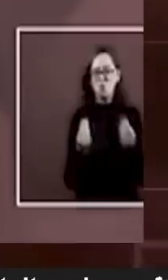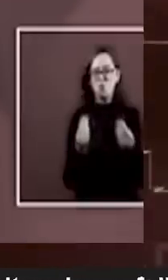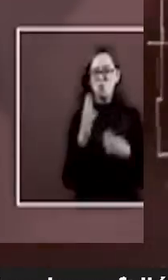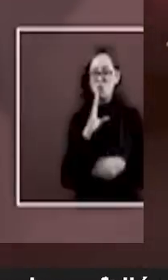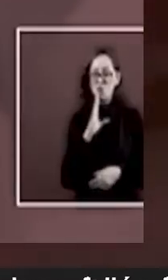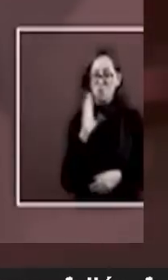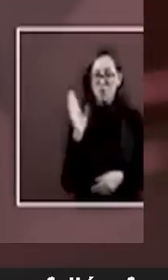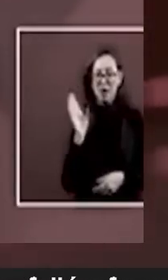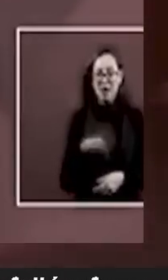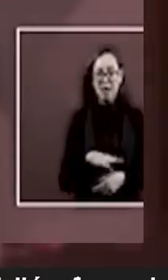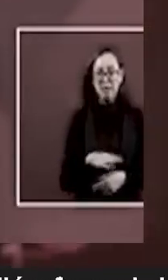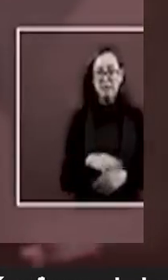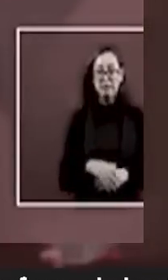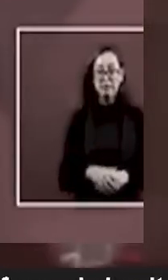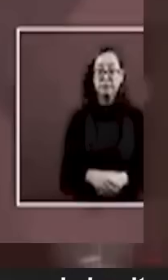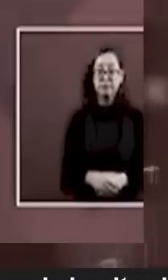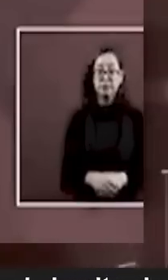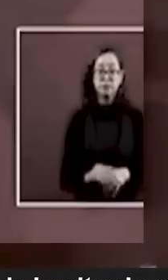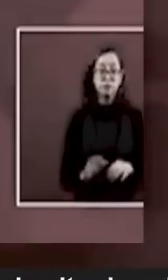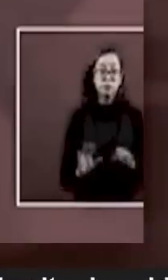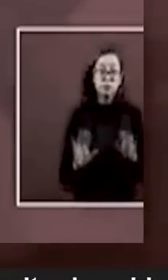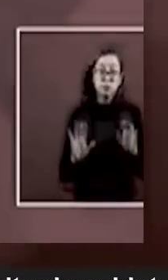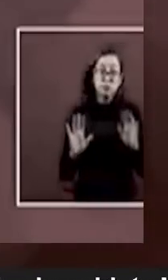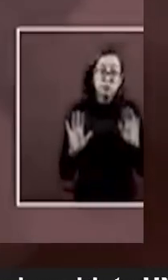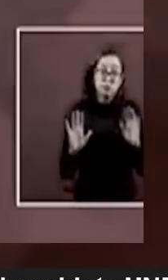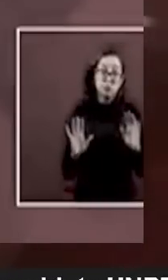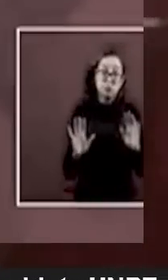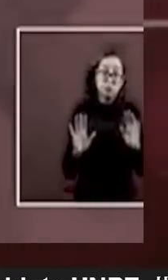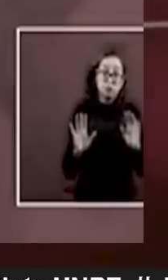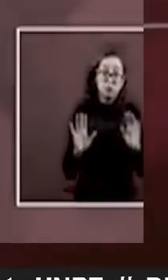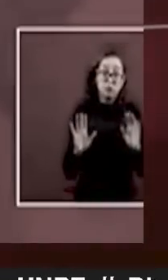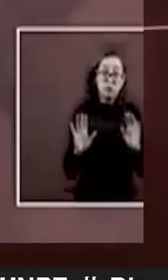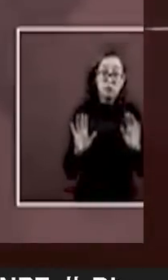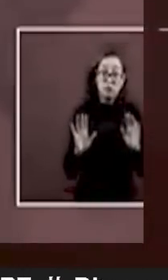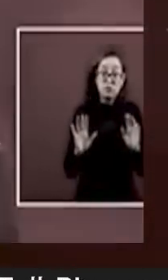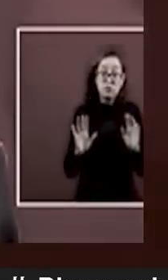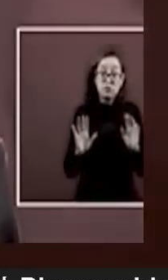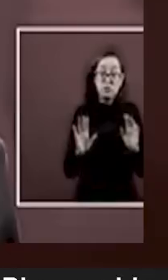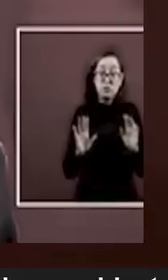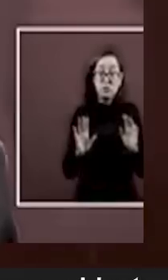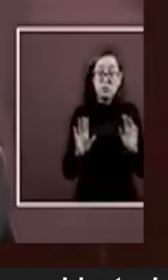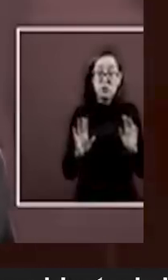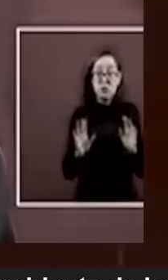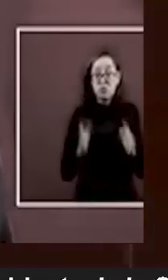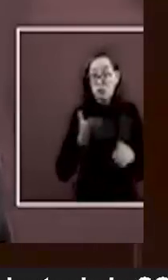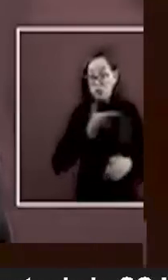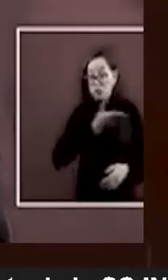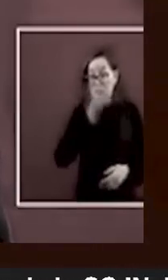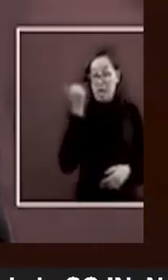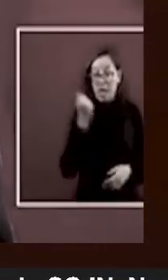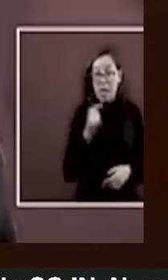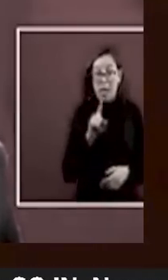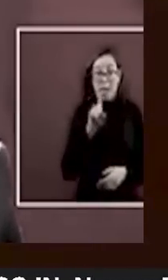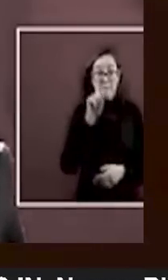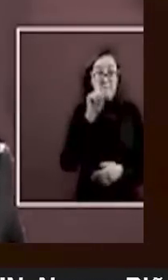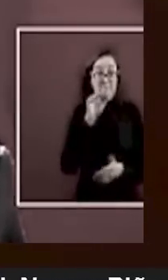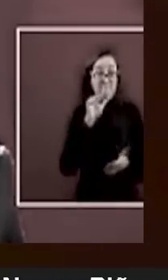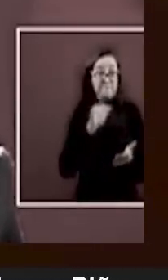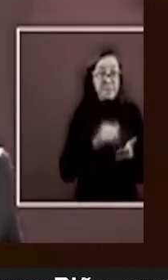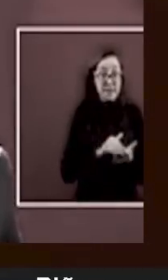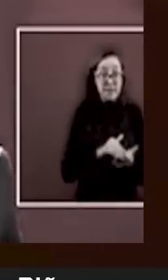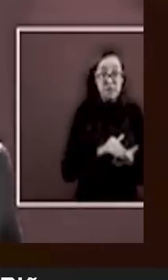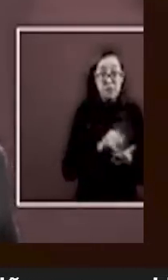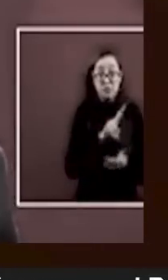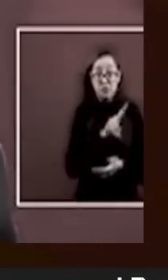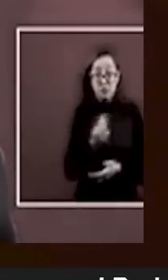en donde el Ministerio Público Federal había determinado eso, que sin embargo periodísticamente y también la sociedad necesitaban saber cuál era su relación